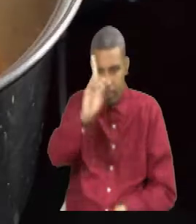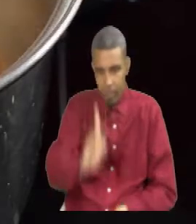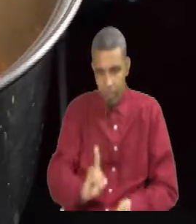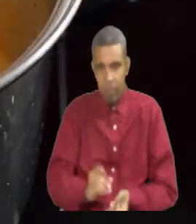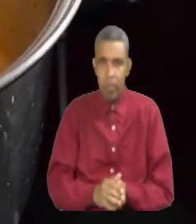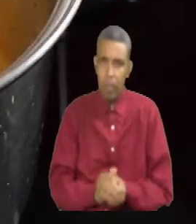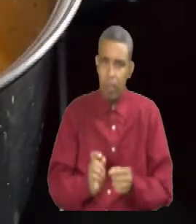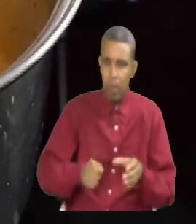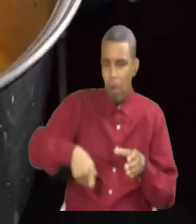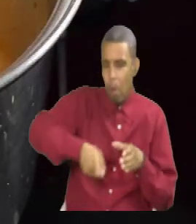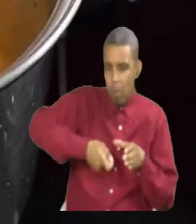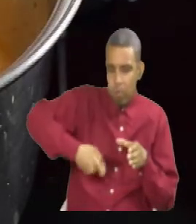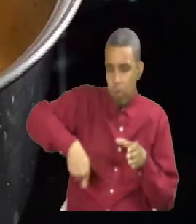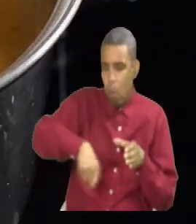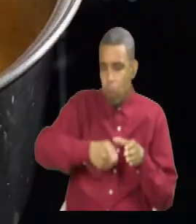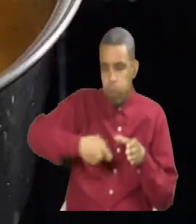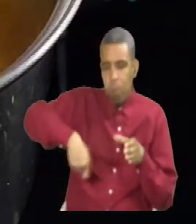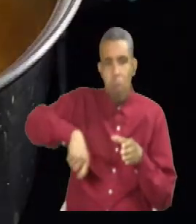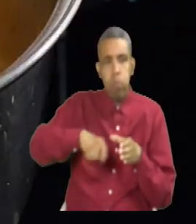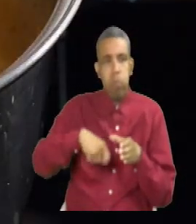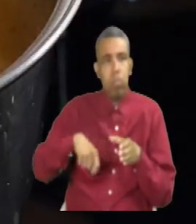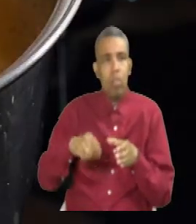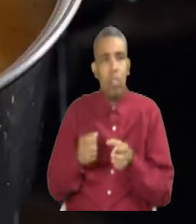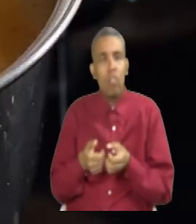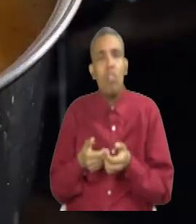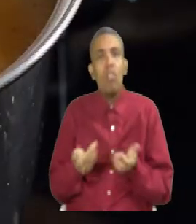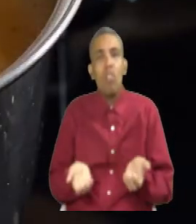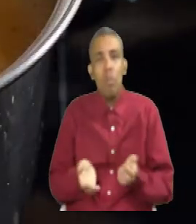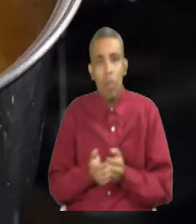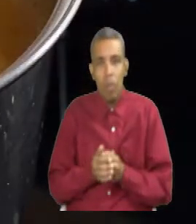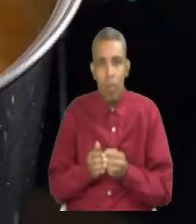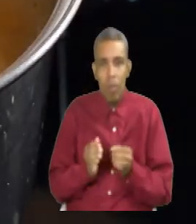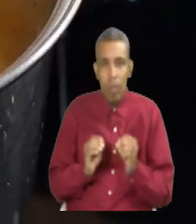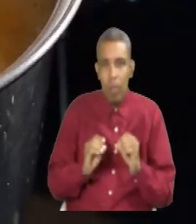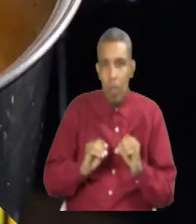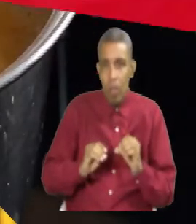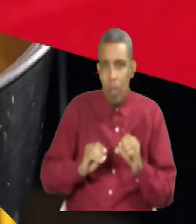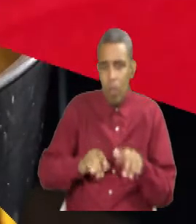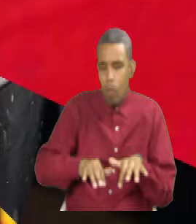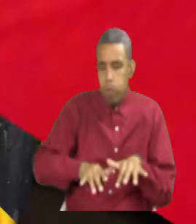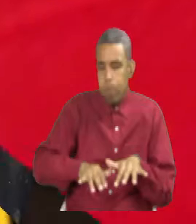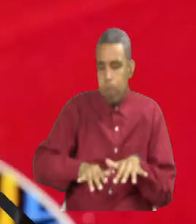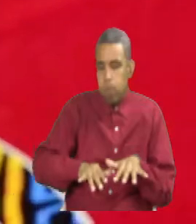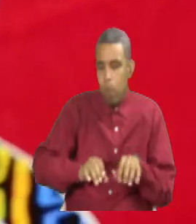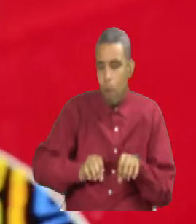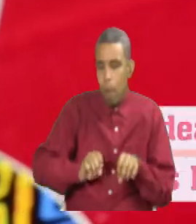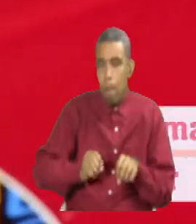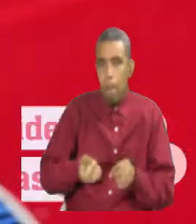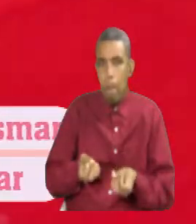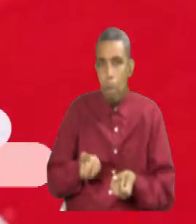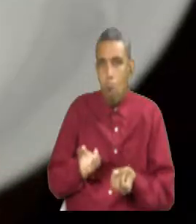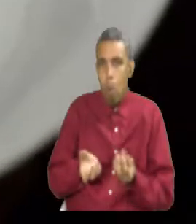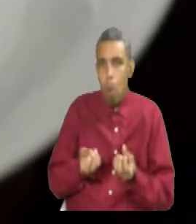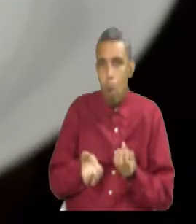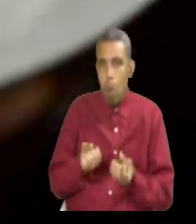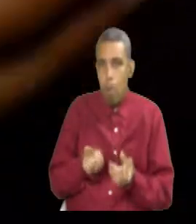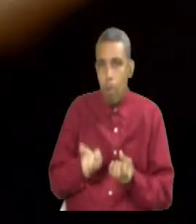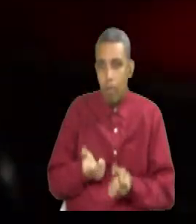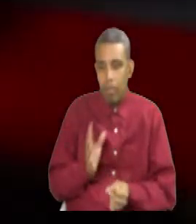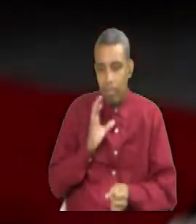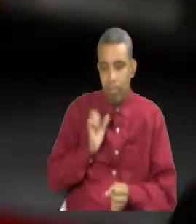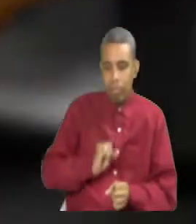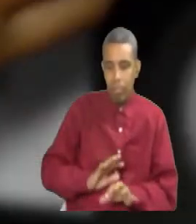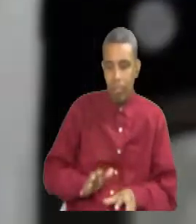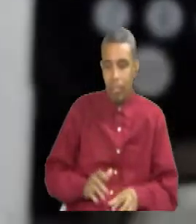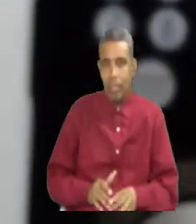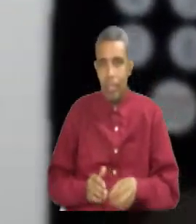nos daremos cuenta que está listo. Cuando veas esas burbujitas, es hora de apagar. Entonces, para decorar, vamos a derretir